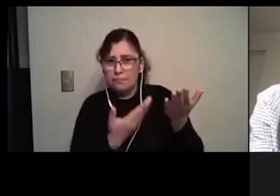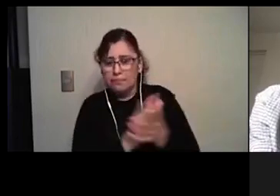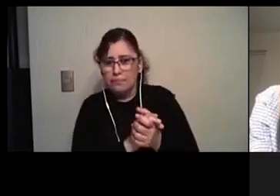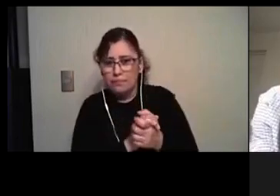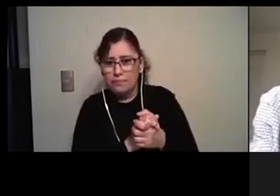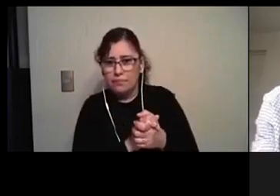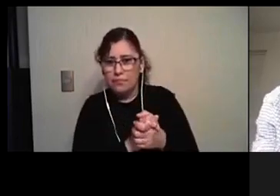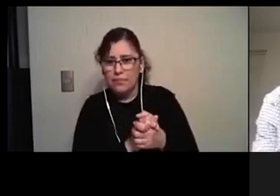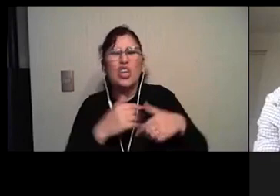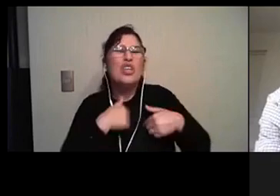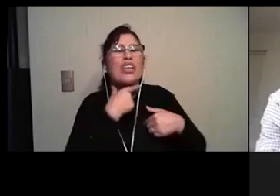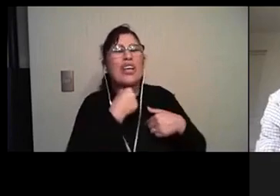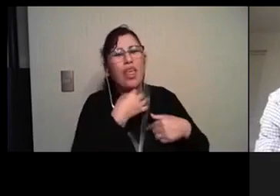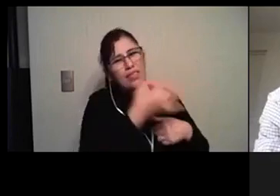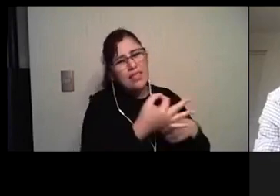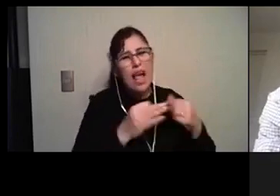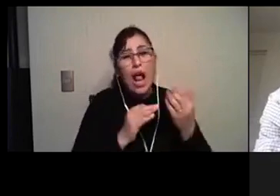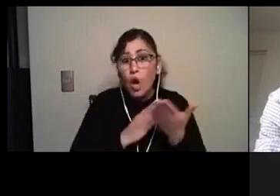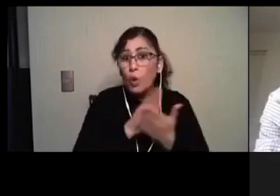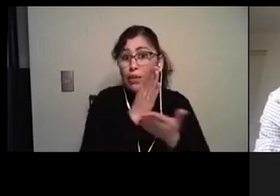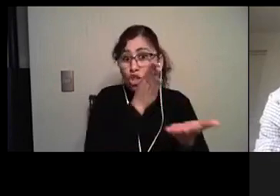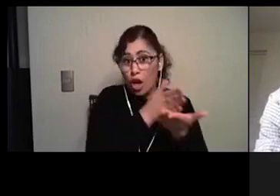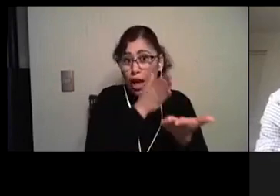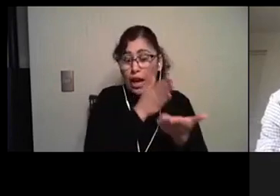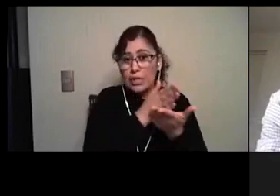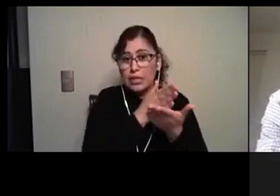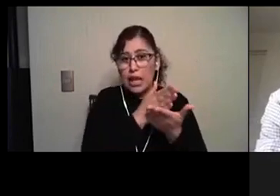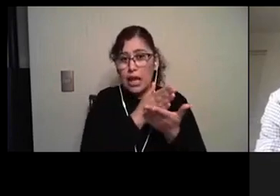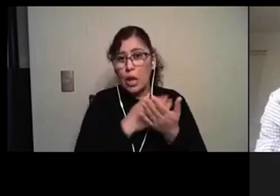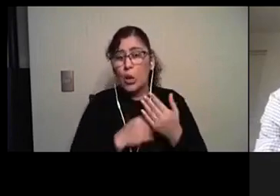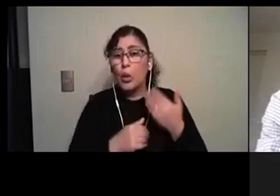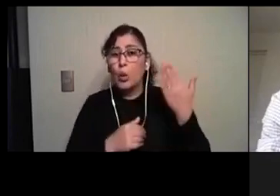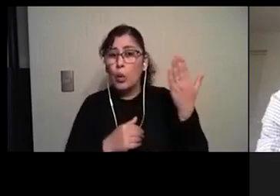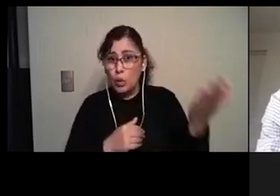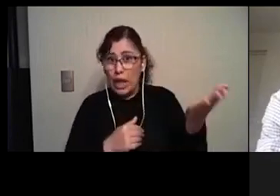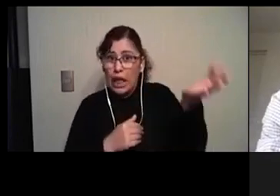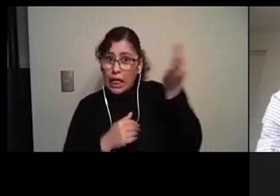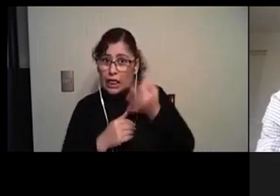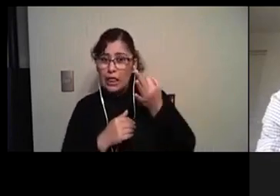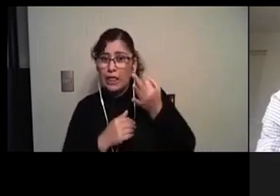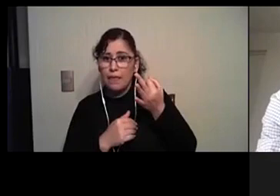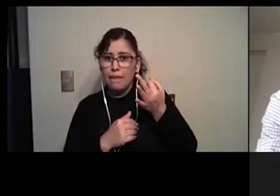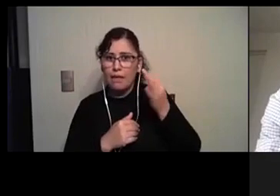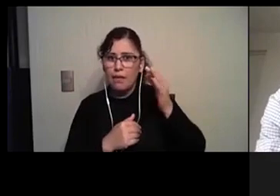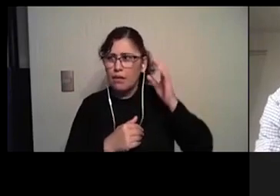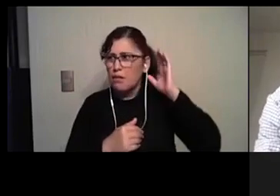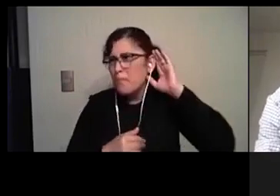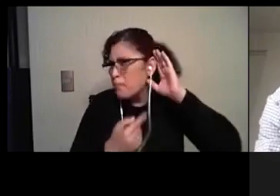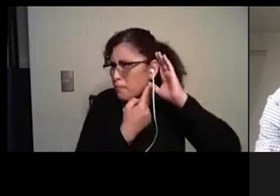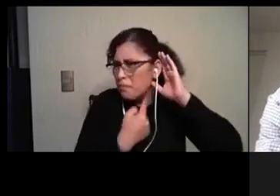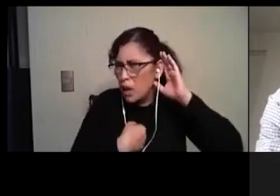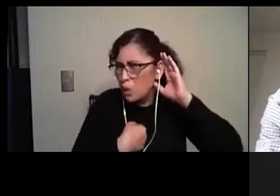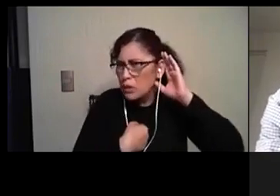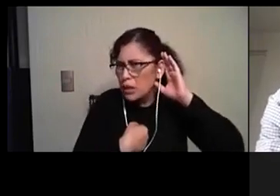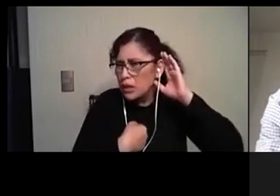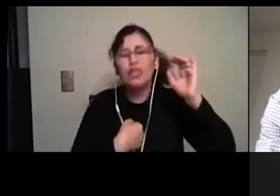es que al principio de la clase, decía que... ¿Me escuchan? ¿Se escucha? Sí, se